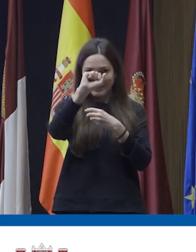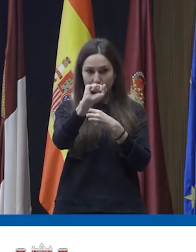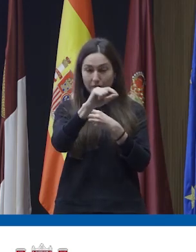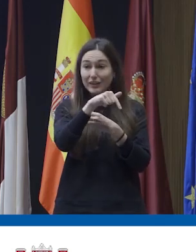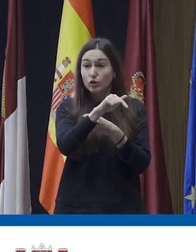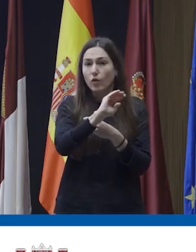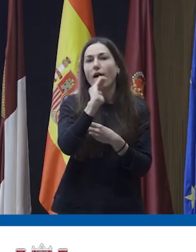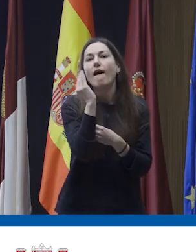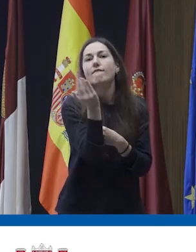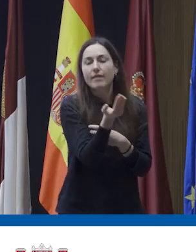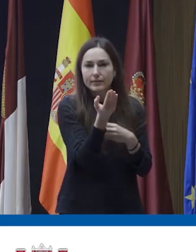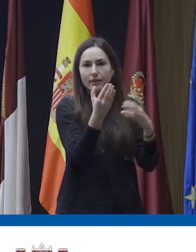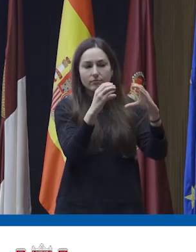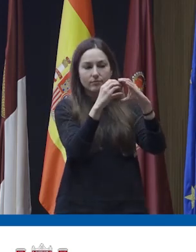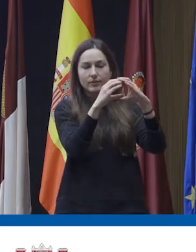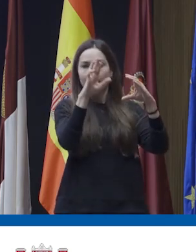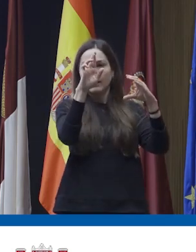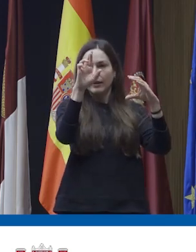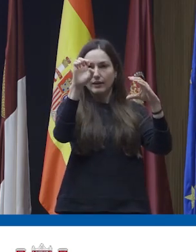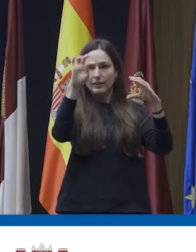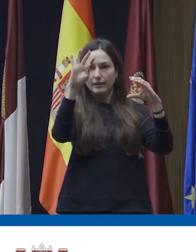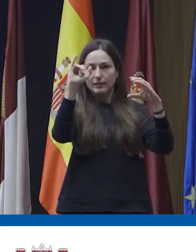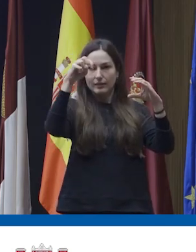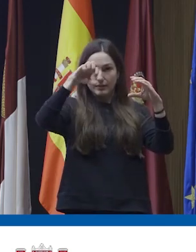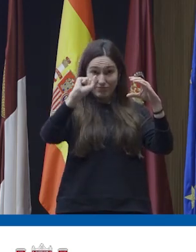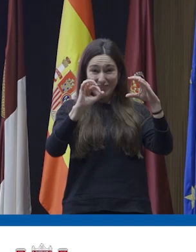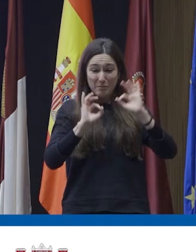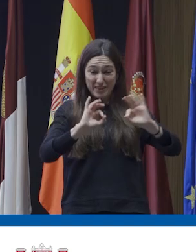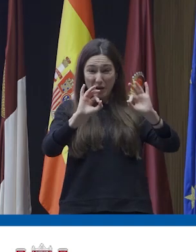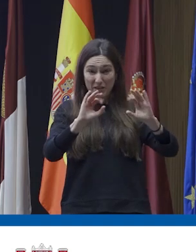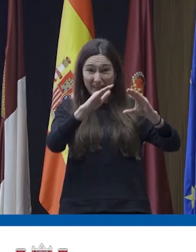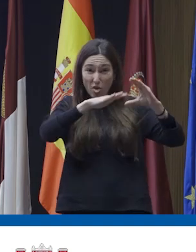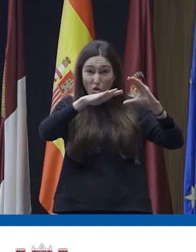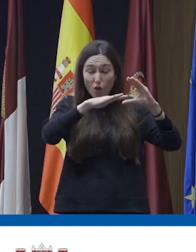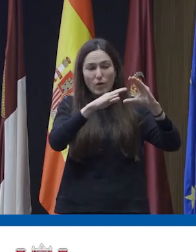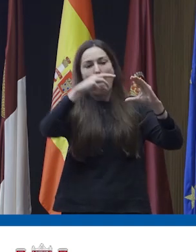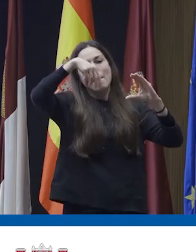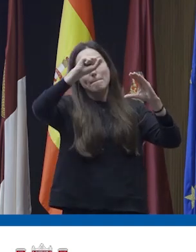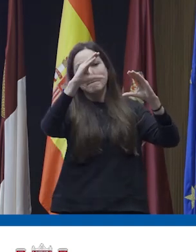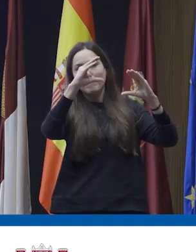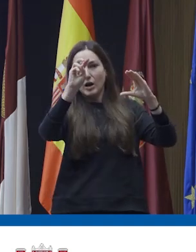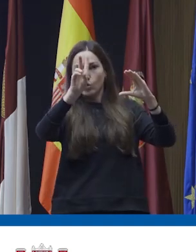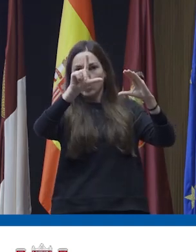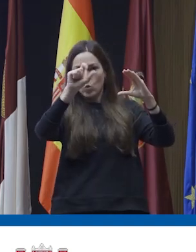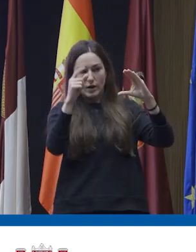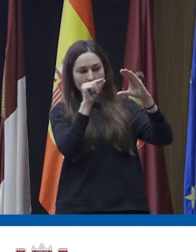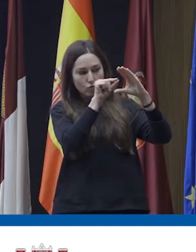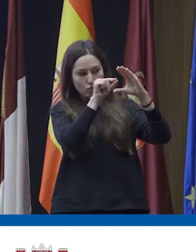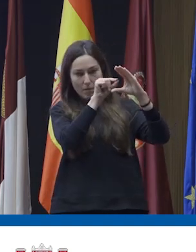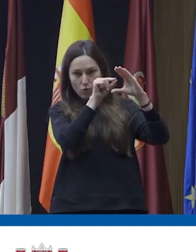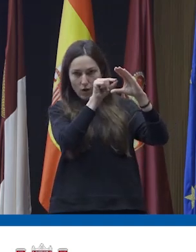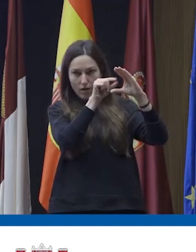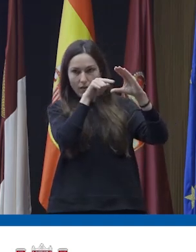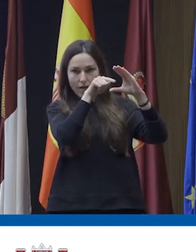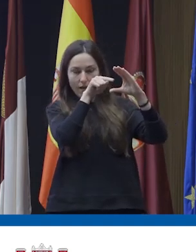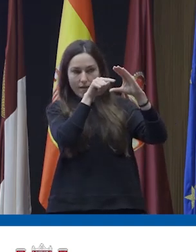hace que la retina, sobre todo la que tiene más actividad, que es lo que he dicho, la de la zona de la mácula, produzca una serie de productos de desecho que no se pueden reciclar